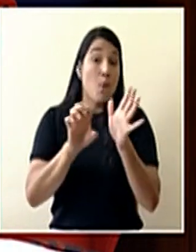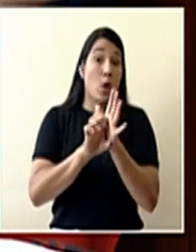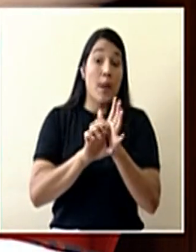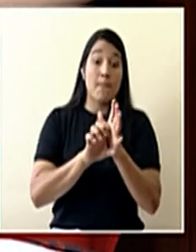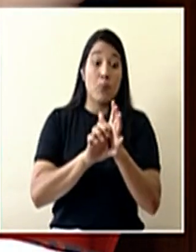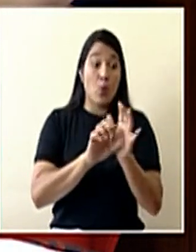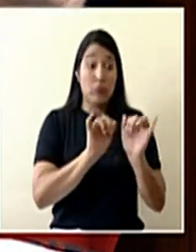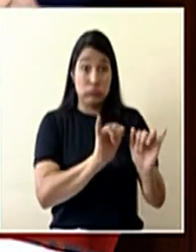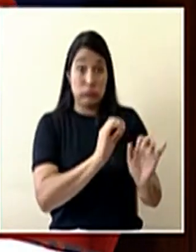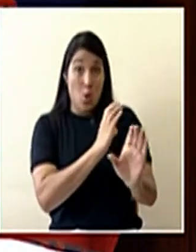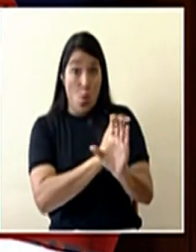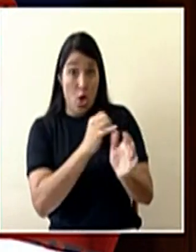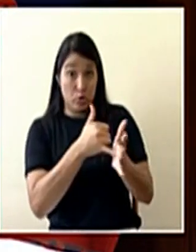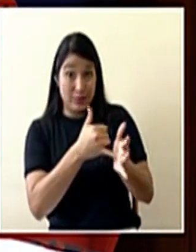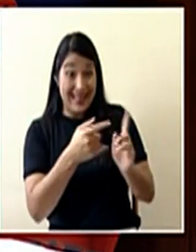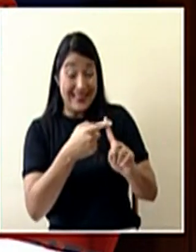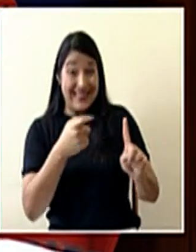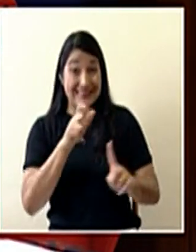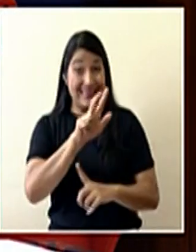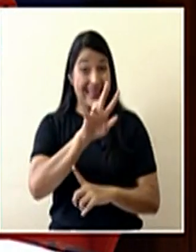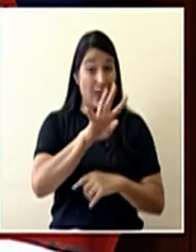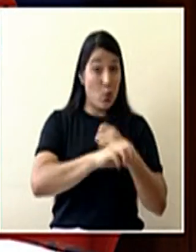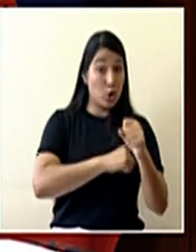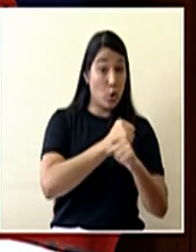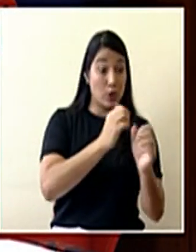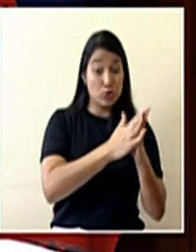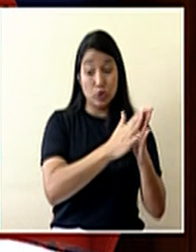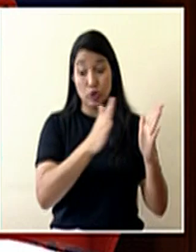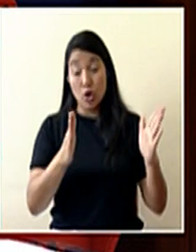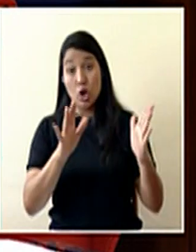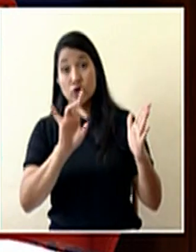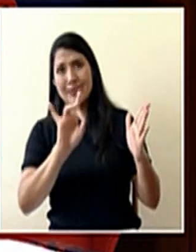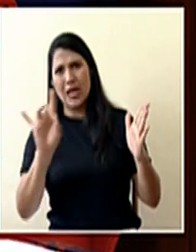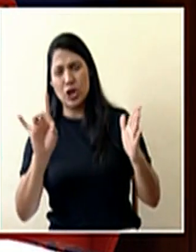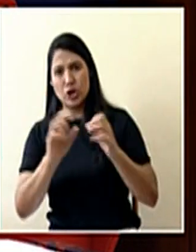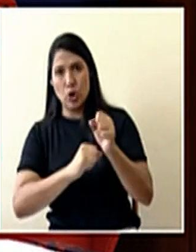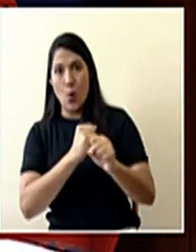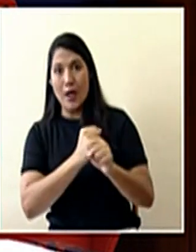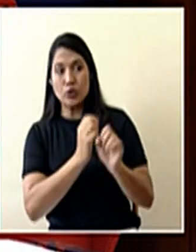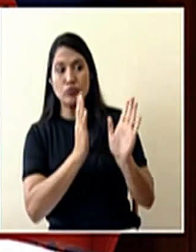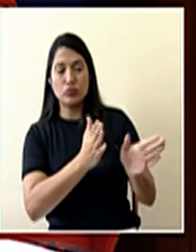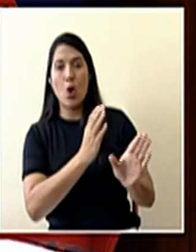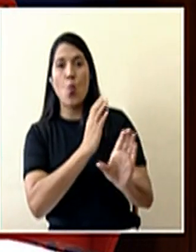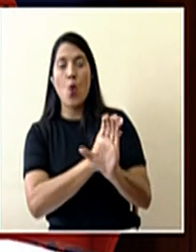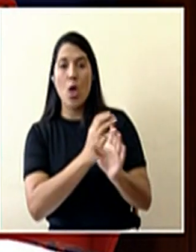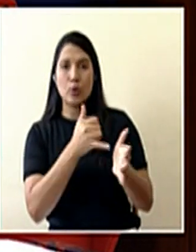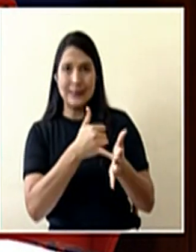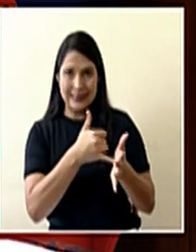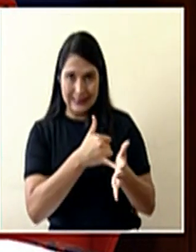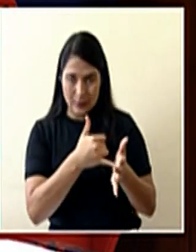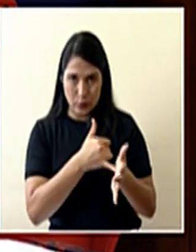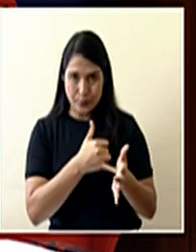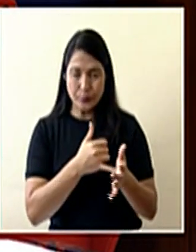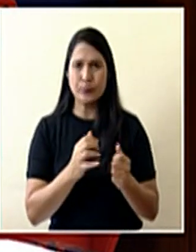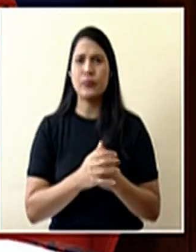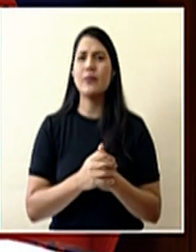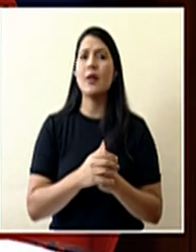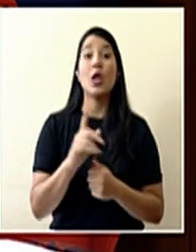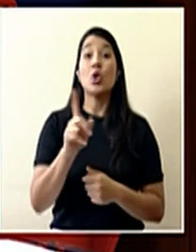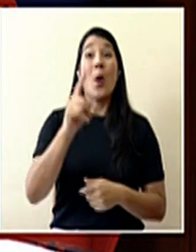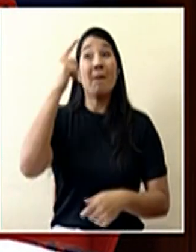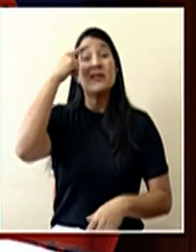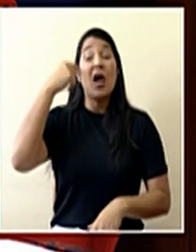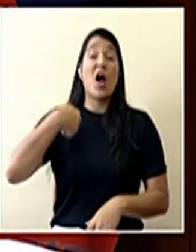los 34 años hasta los 88 años que han tenido que pasar por unidades de cuidados intensivos. Aquí no se trata de a mí no me va a